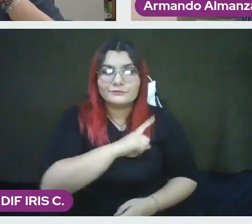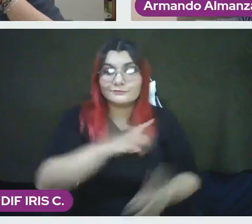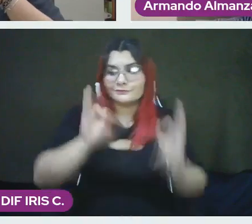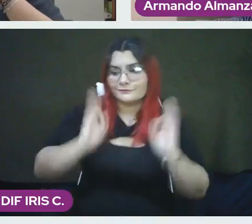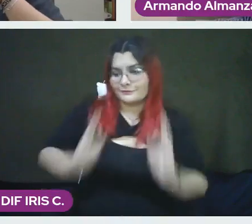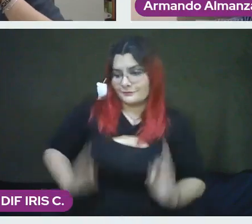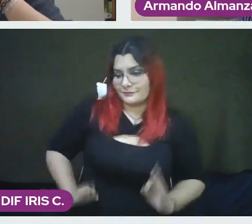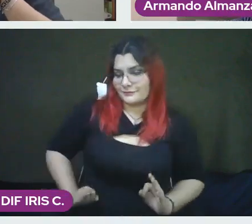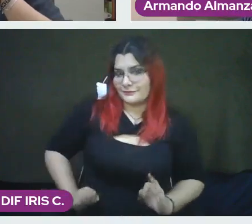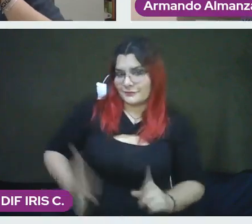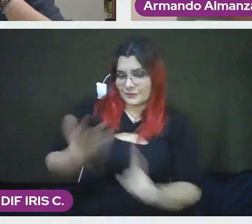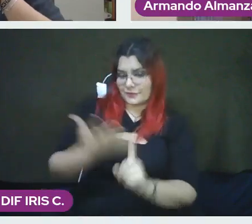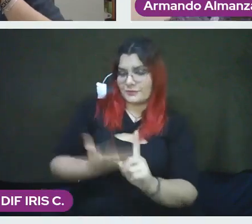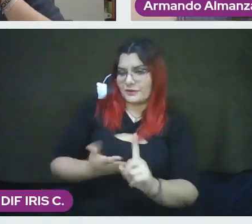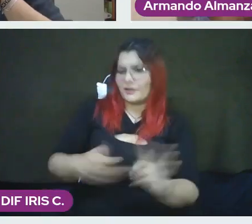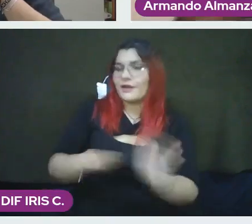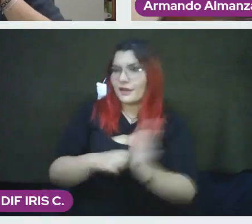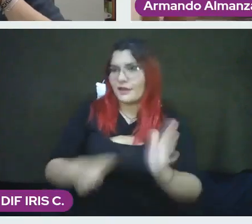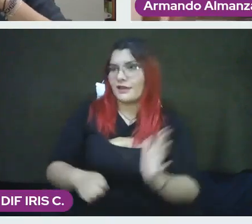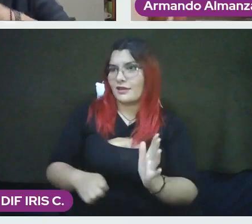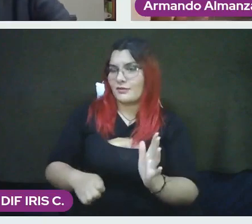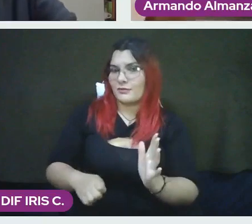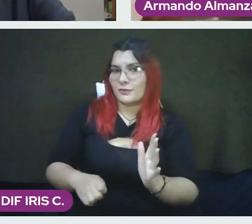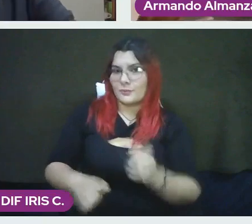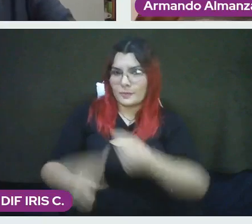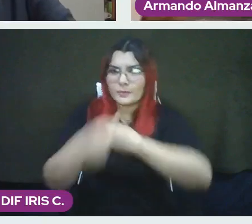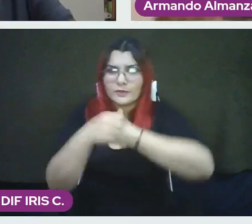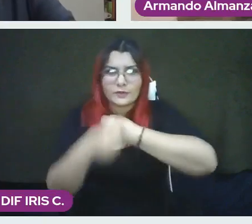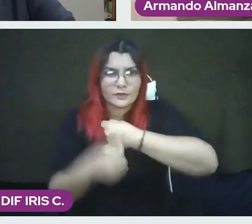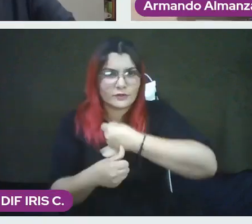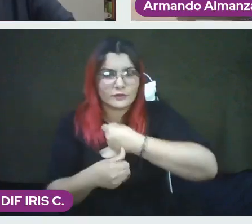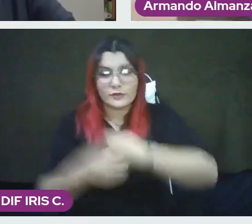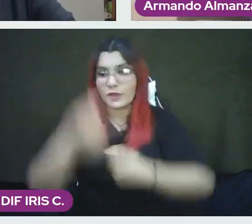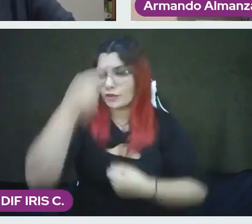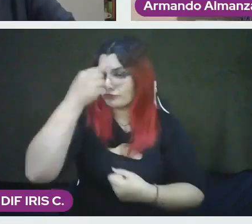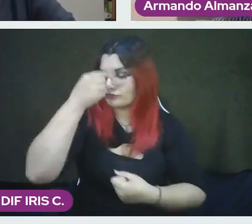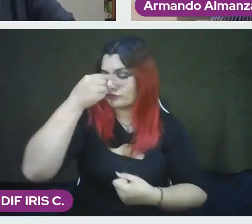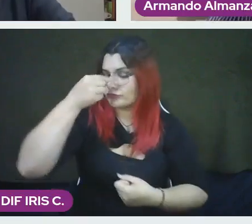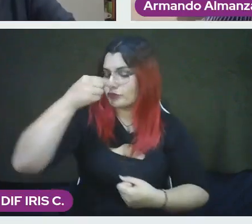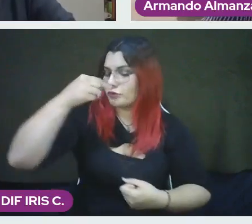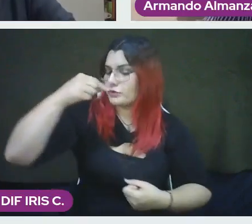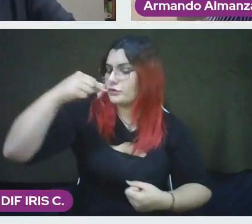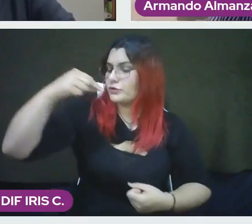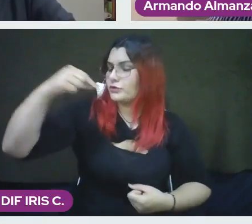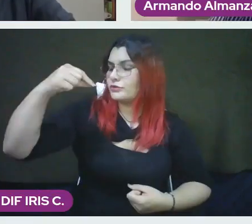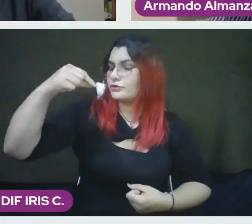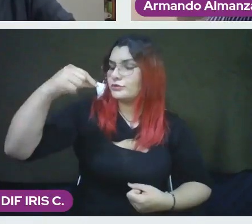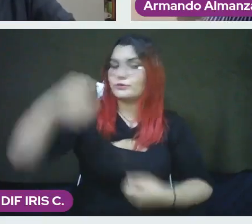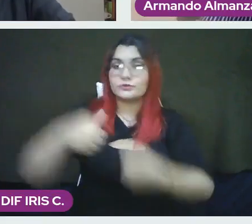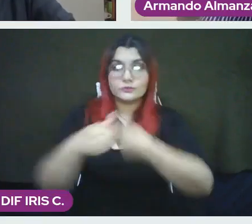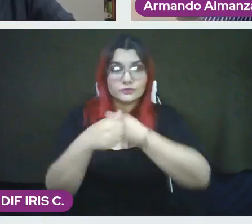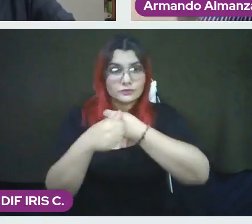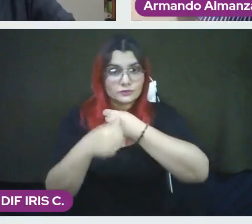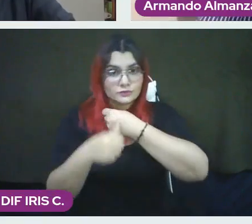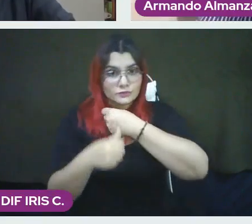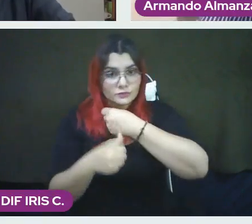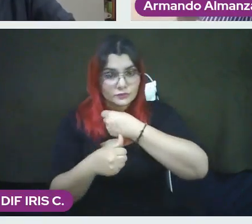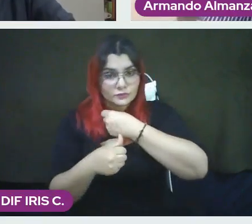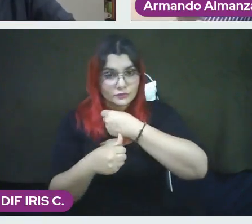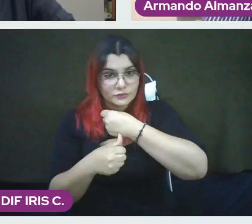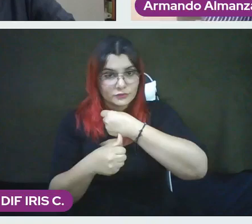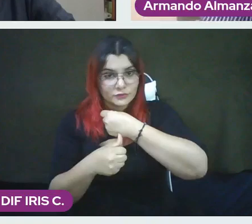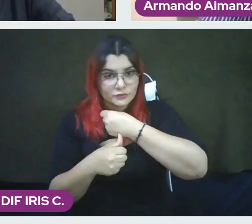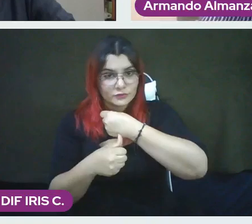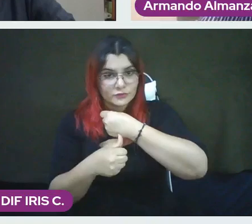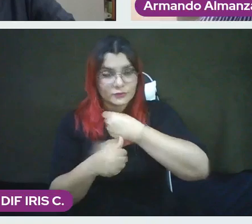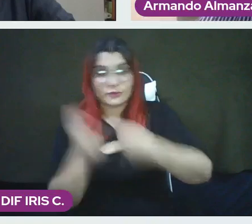Quien se opera la nariz para que tenga una nariz más respingada, quienes someten a una